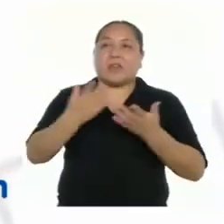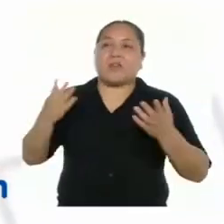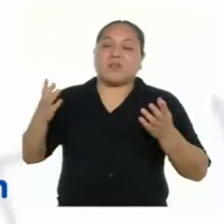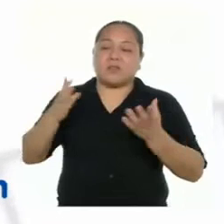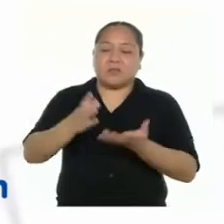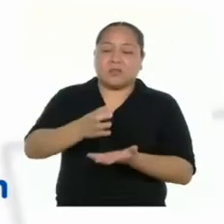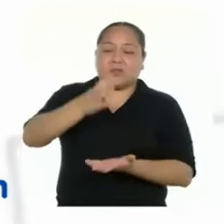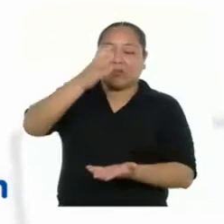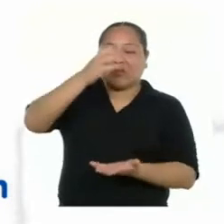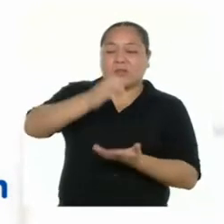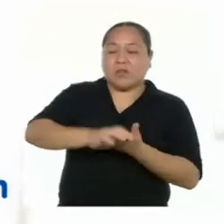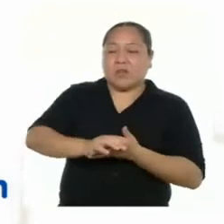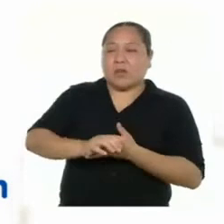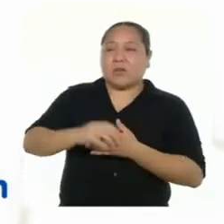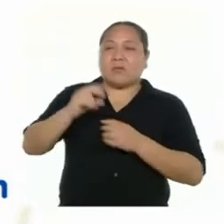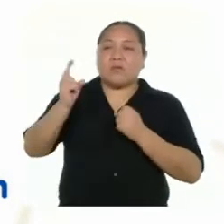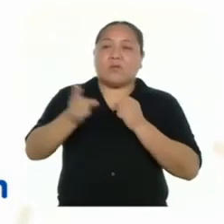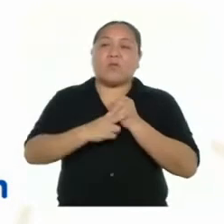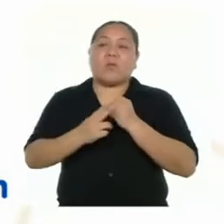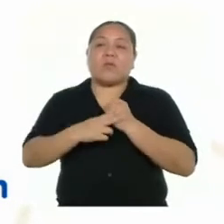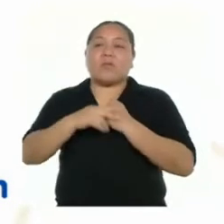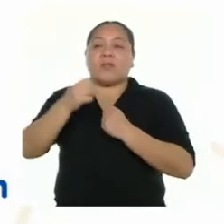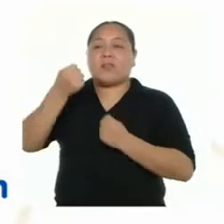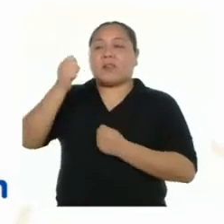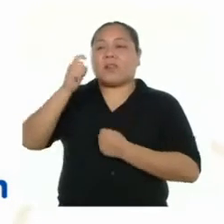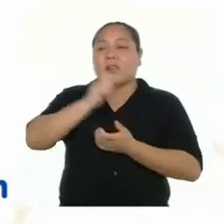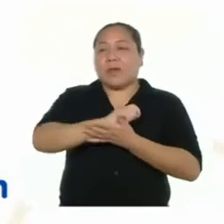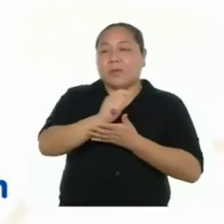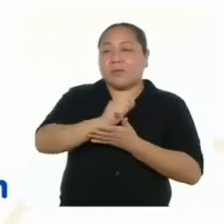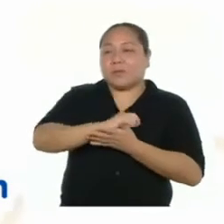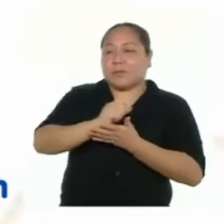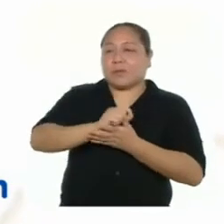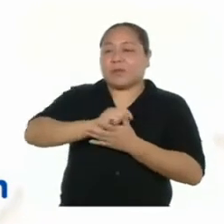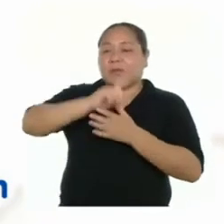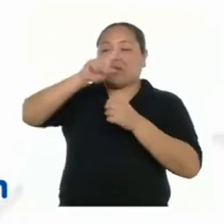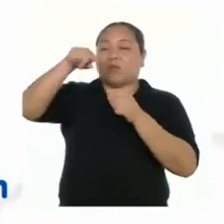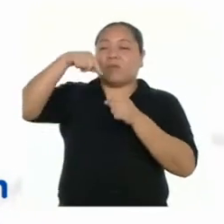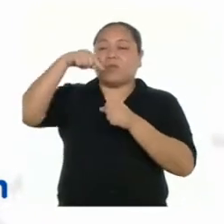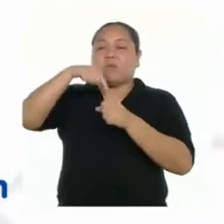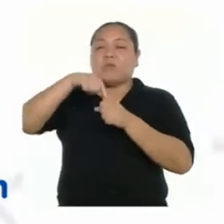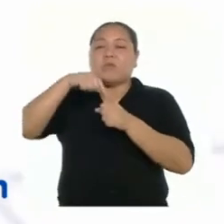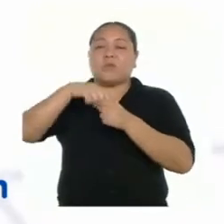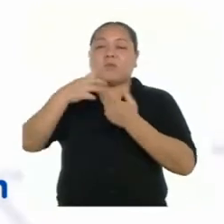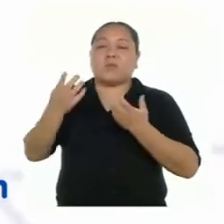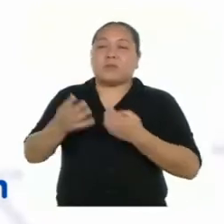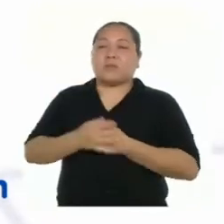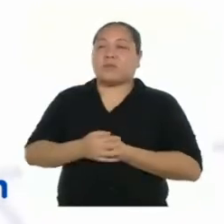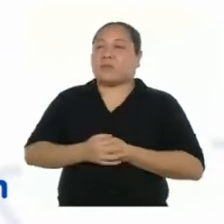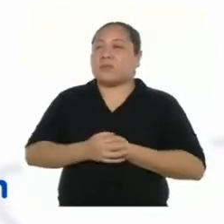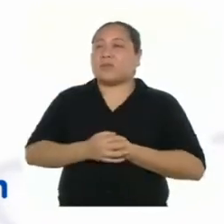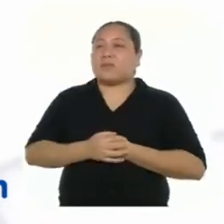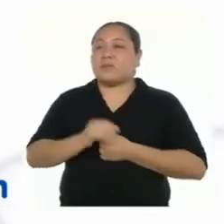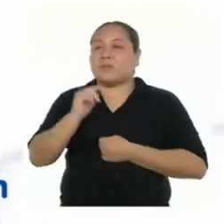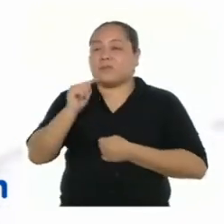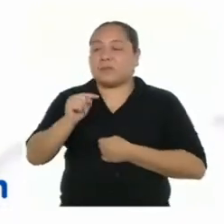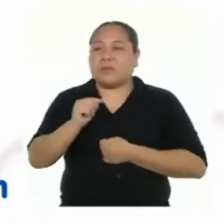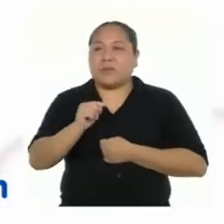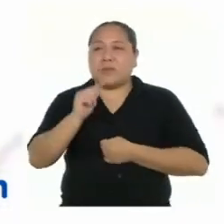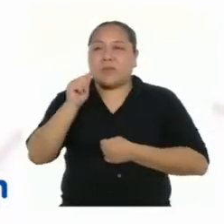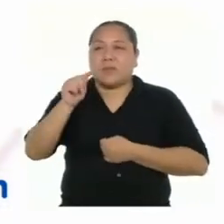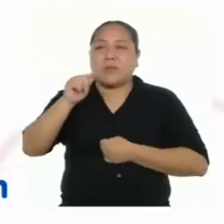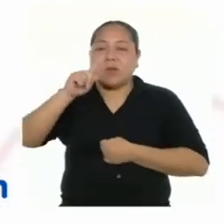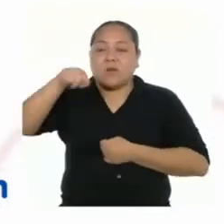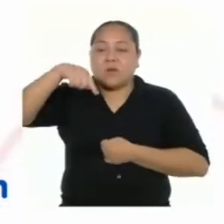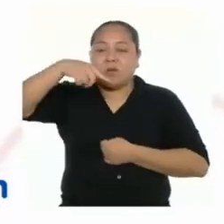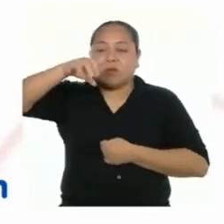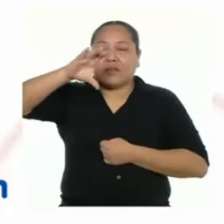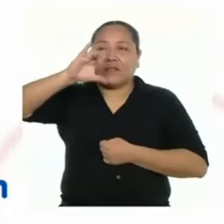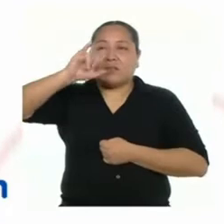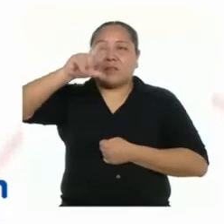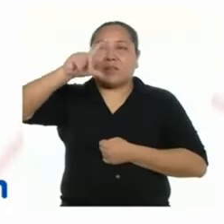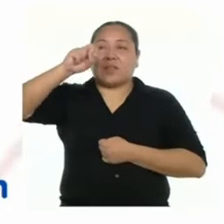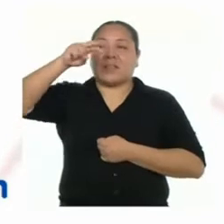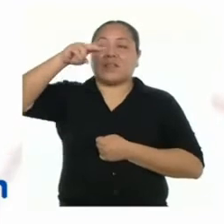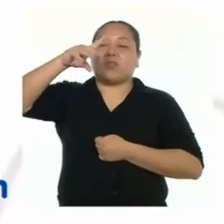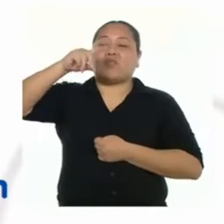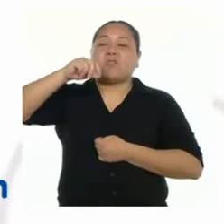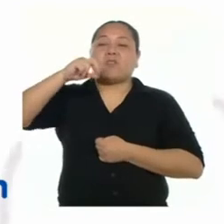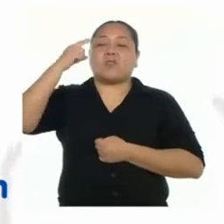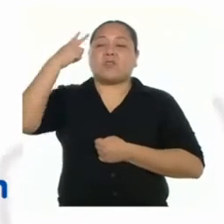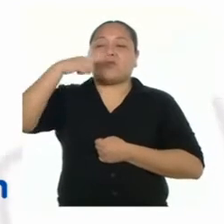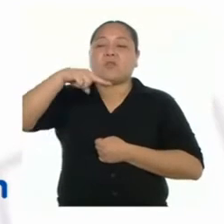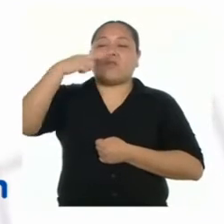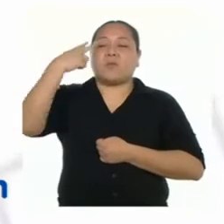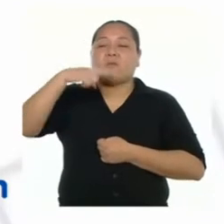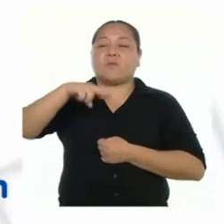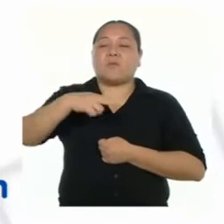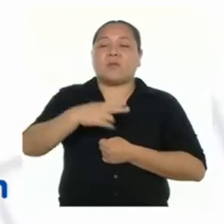un portalapiceros en forma de cubo, pero con un hueco al centro. De modo que el hueco tiene la forma de un cilindro, tal como se ve en la